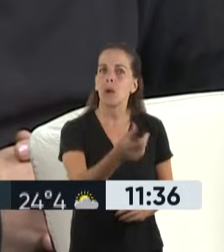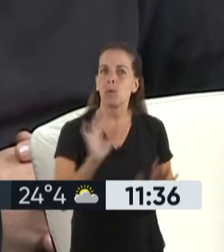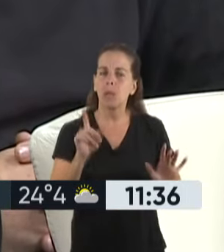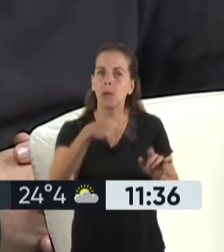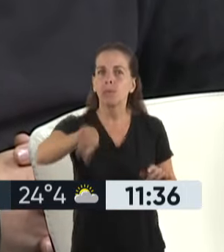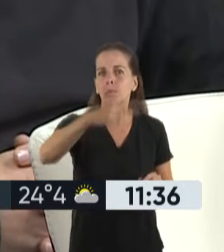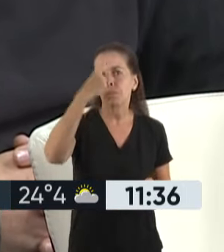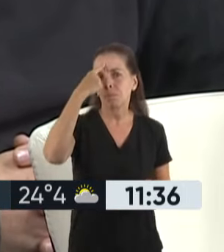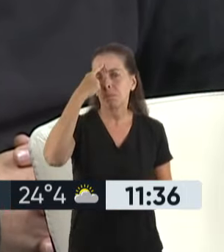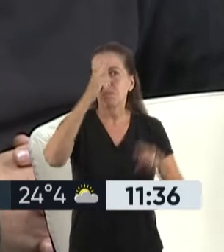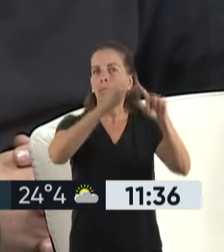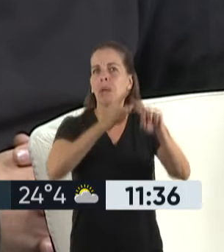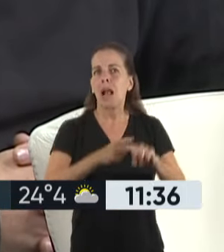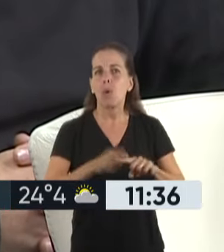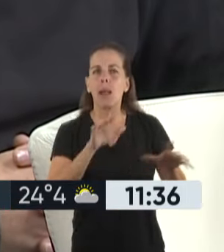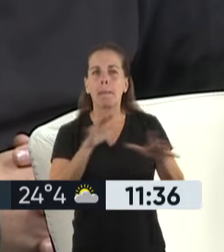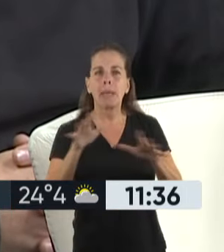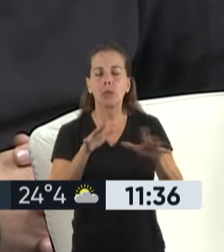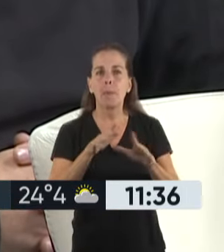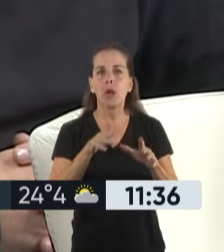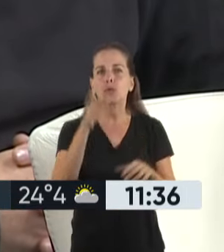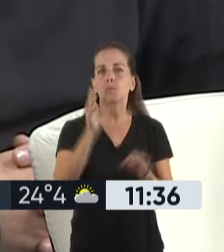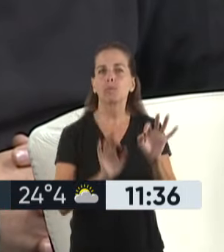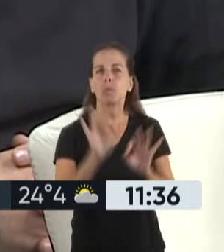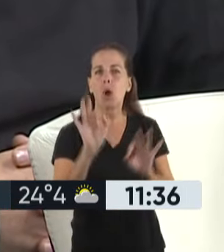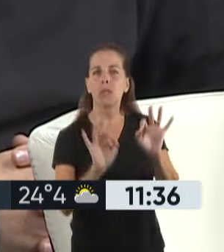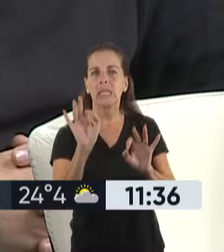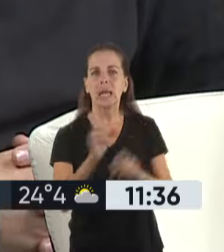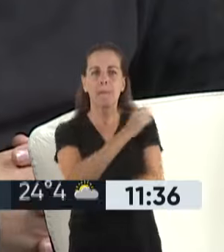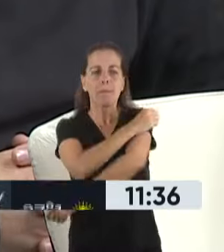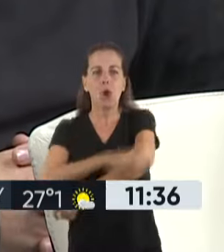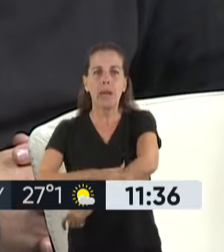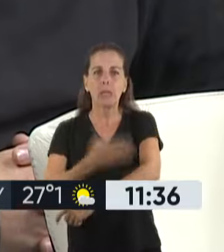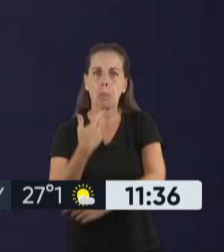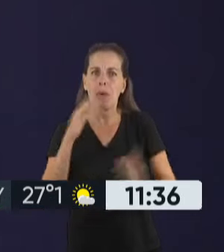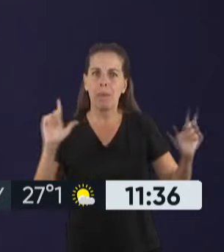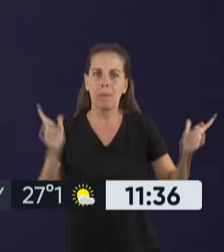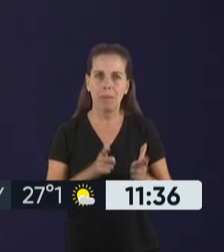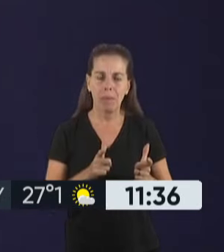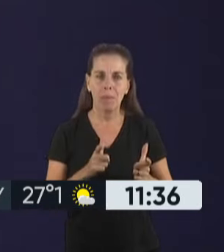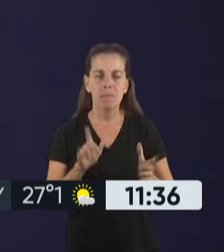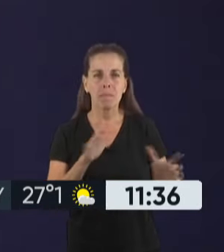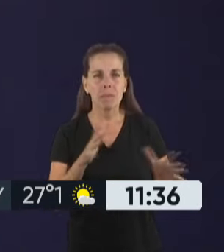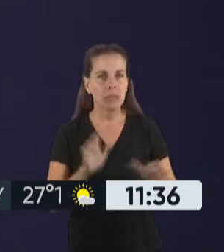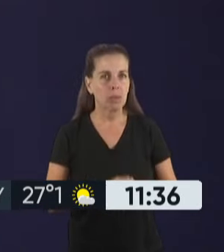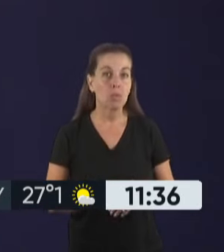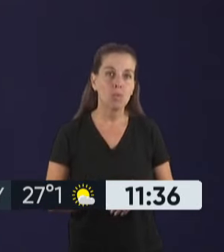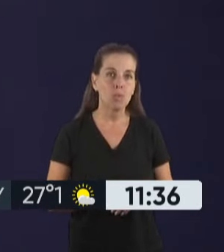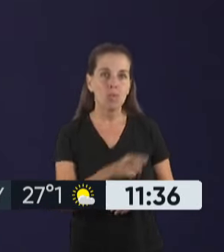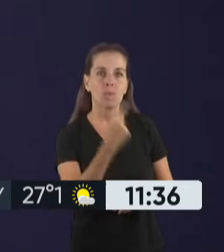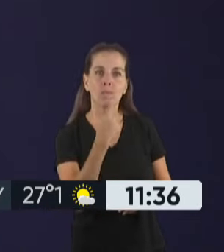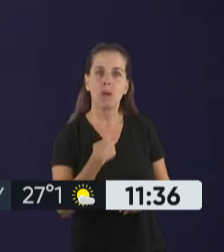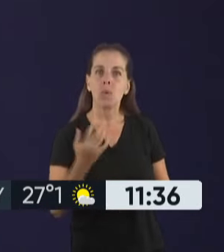estiman que se podría bajar la pobreza en Argentina Bueno es es una